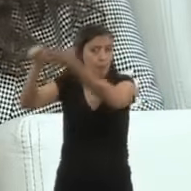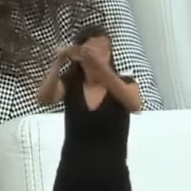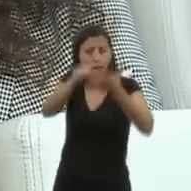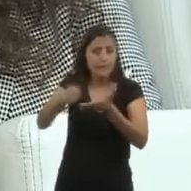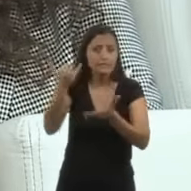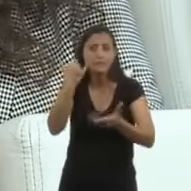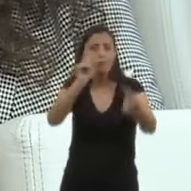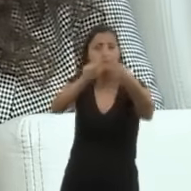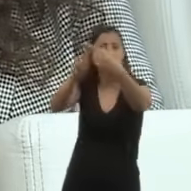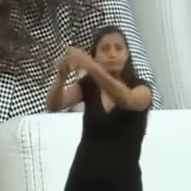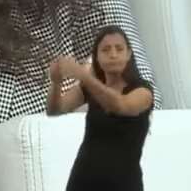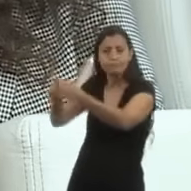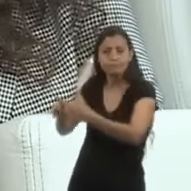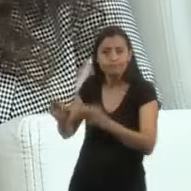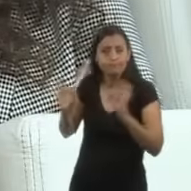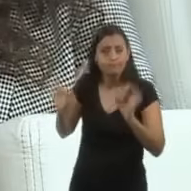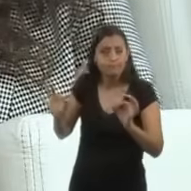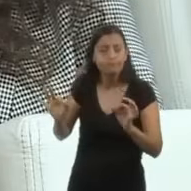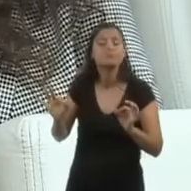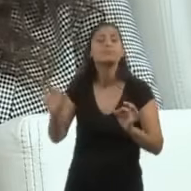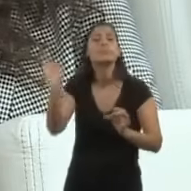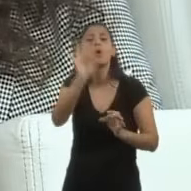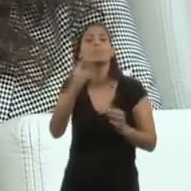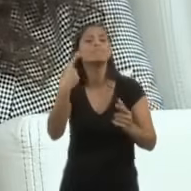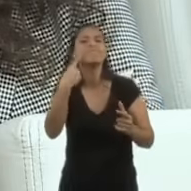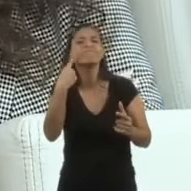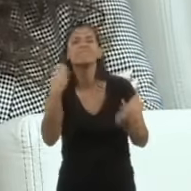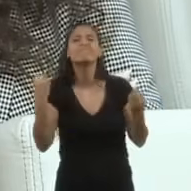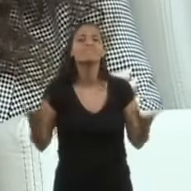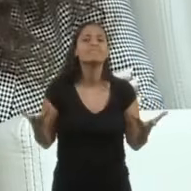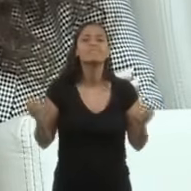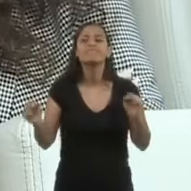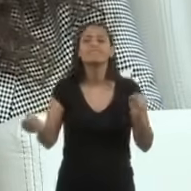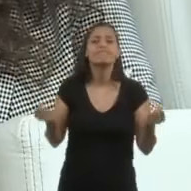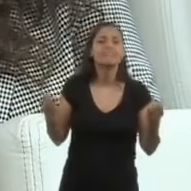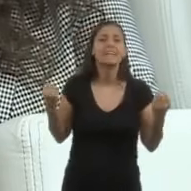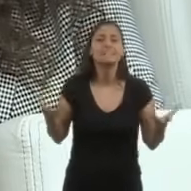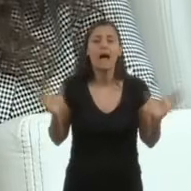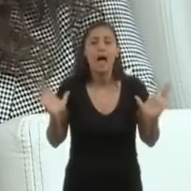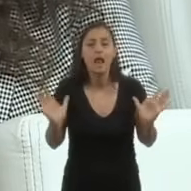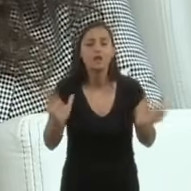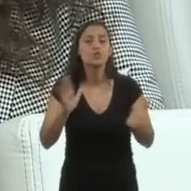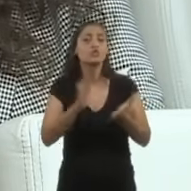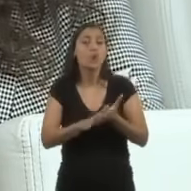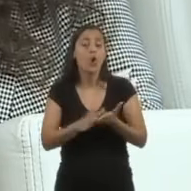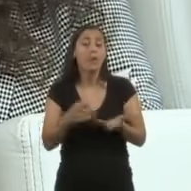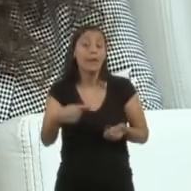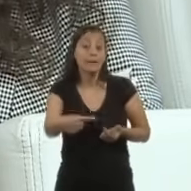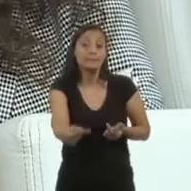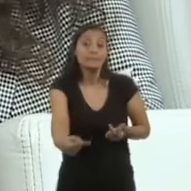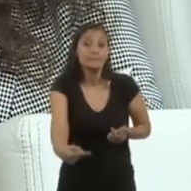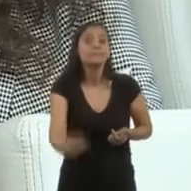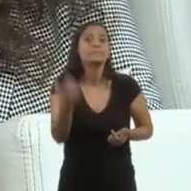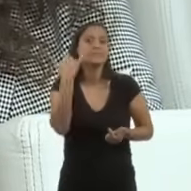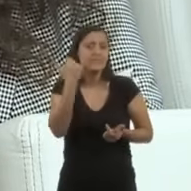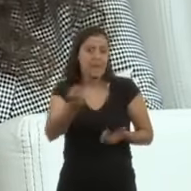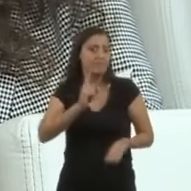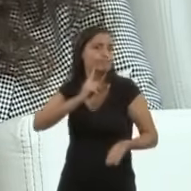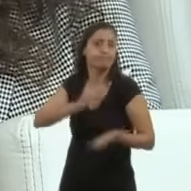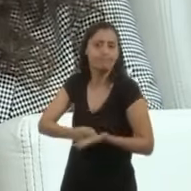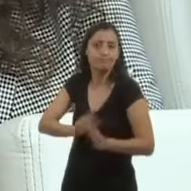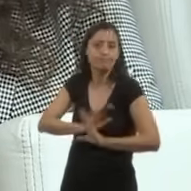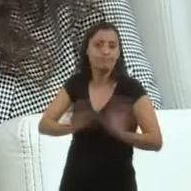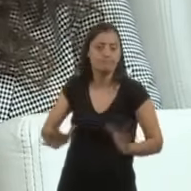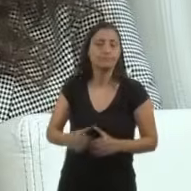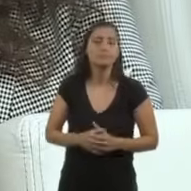región y qué expectativas hay entonces para la resolución de